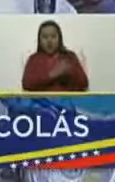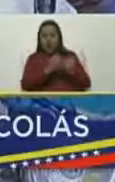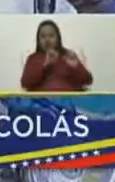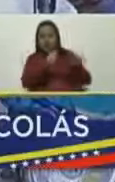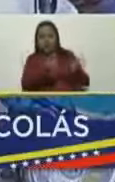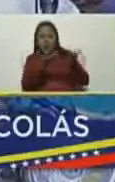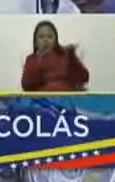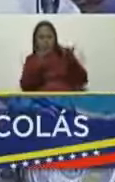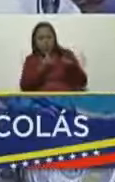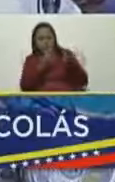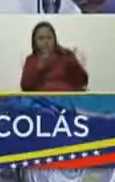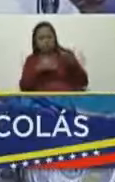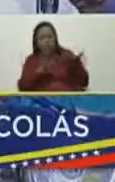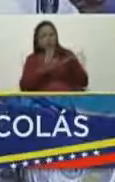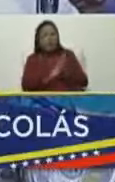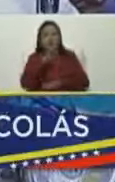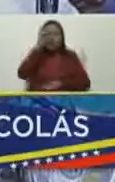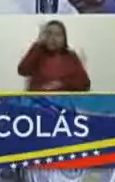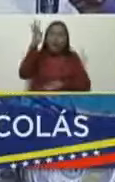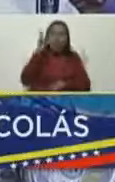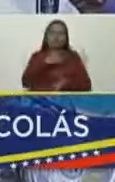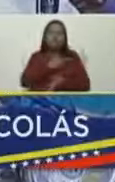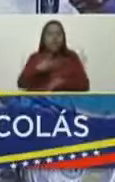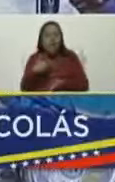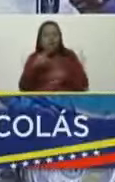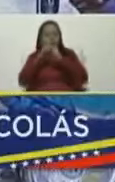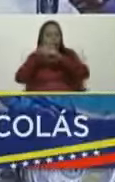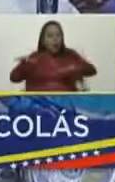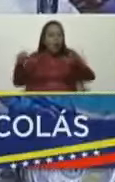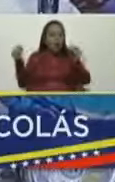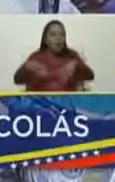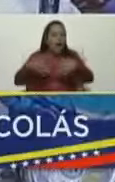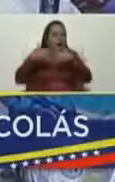su sueño de crecer, de expandirse.